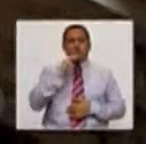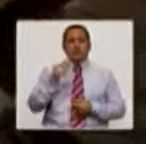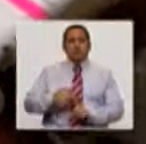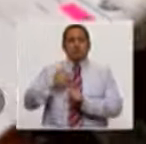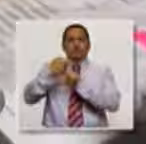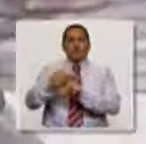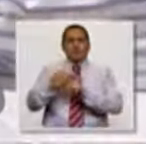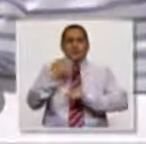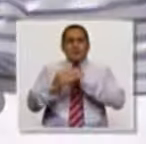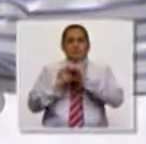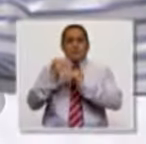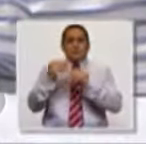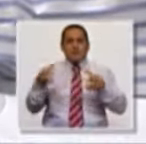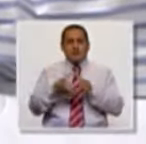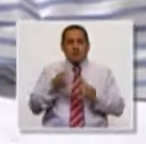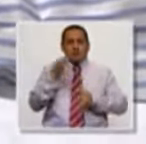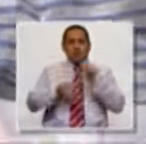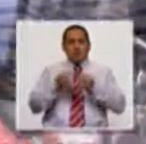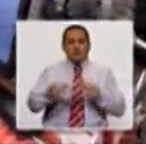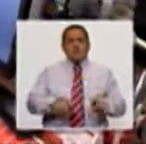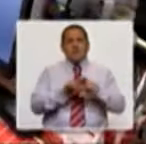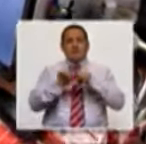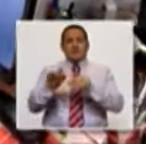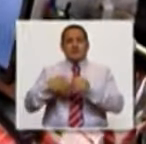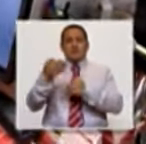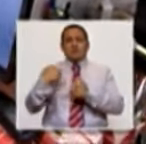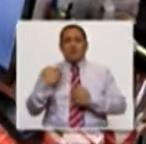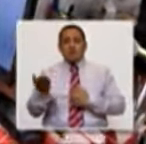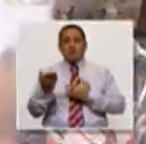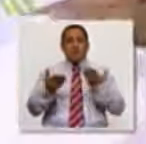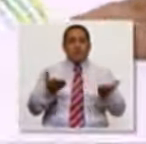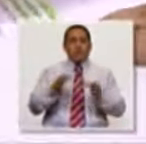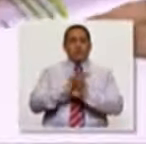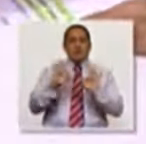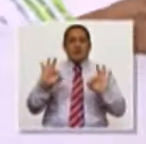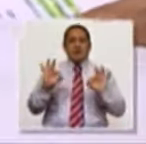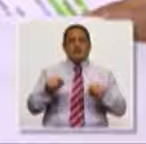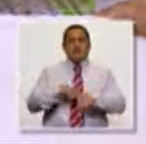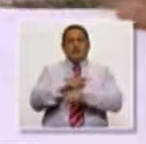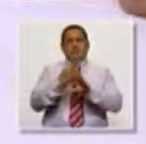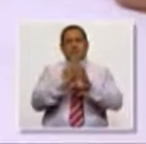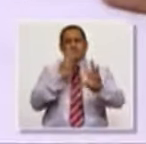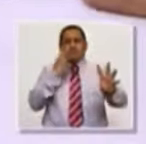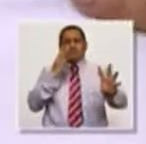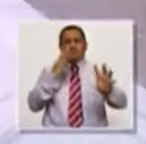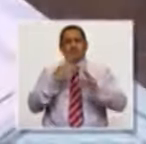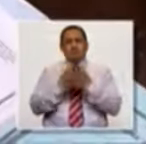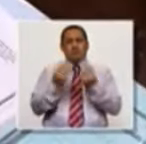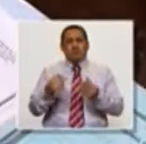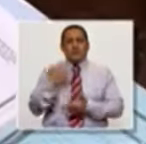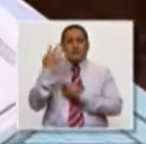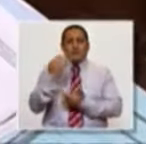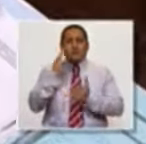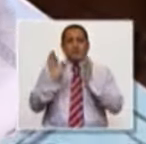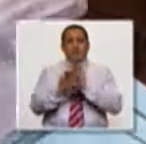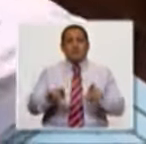al embalse de la carga procesal y al final ni para uno ni para otros. La cola es tan injustamente larga que